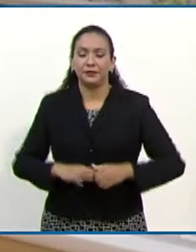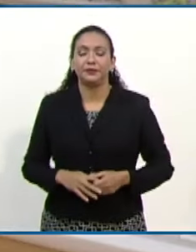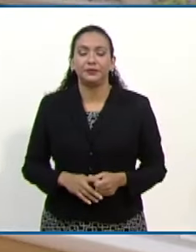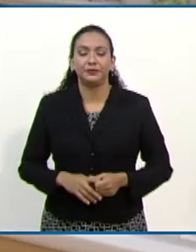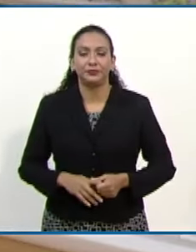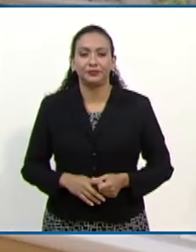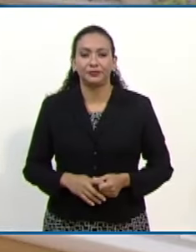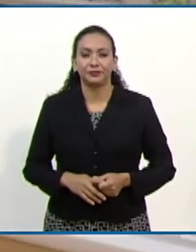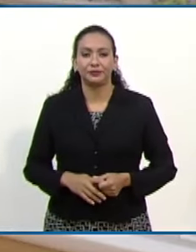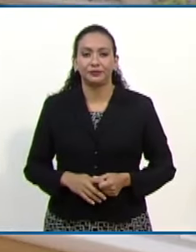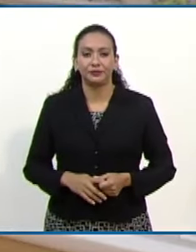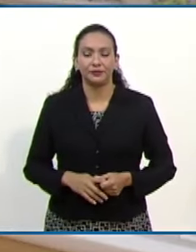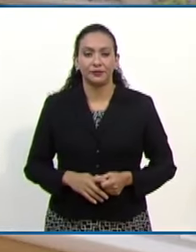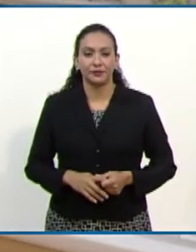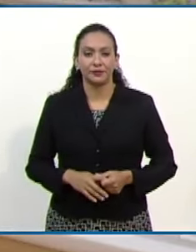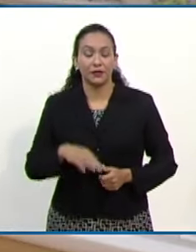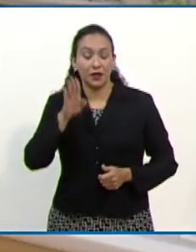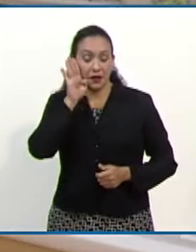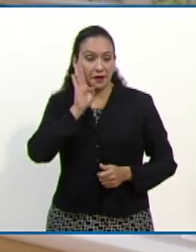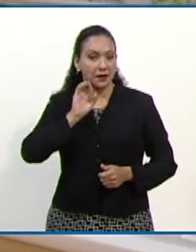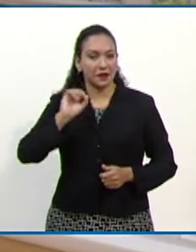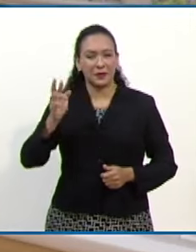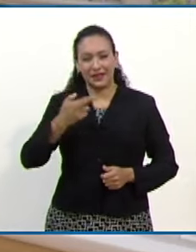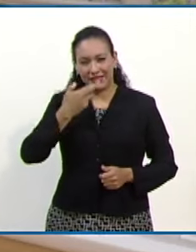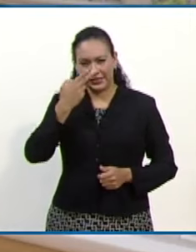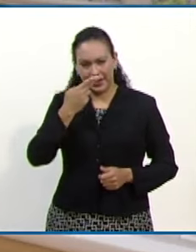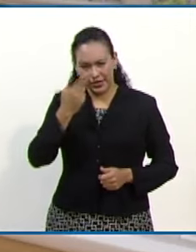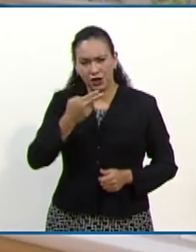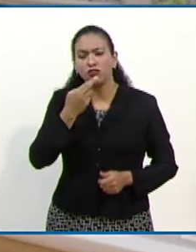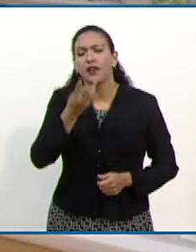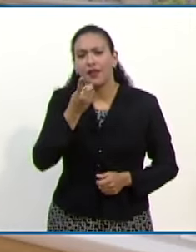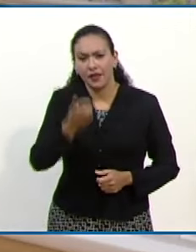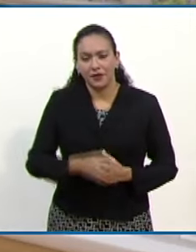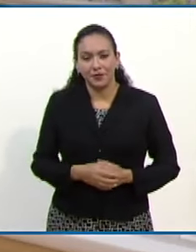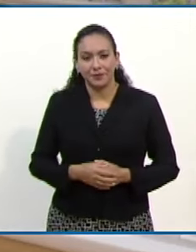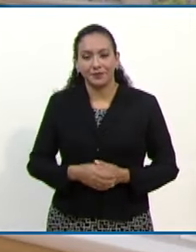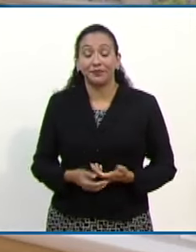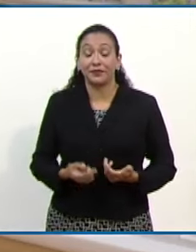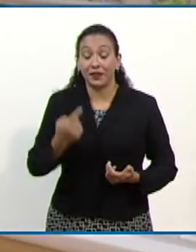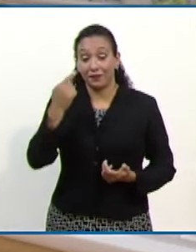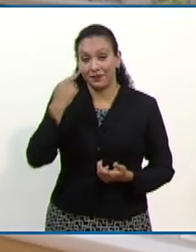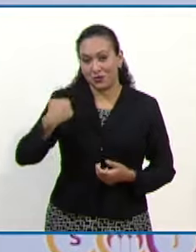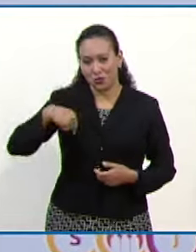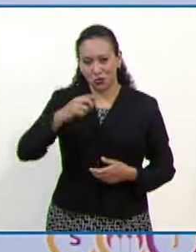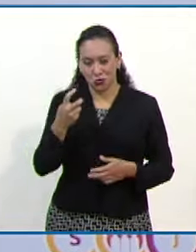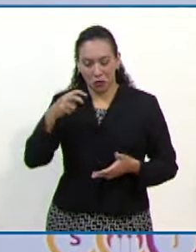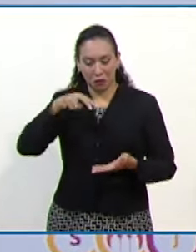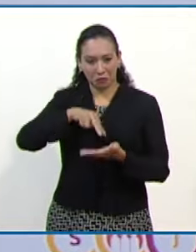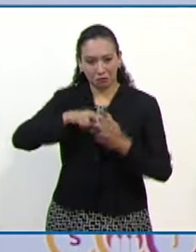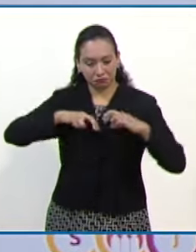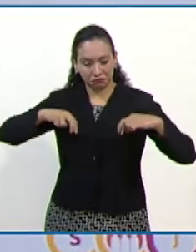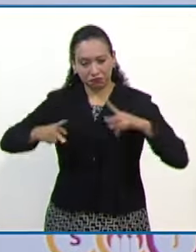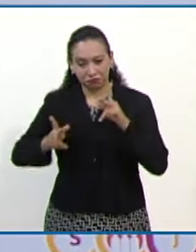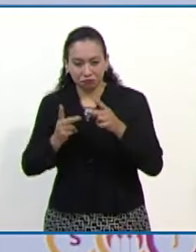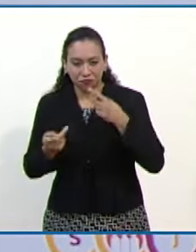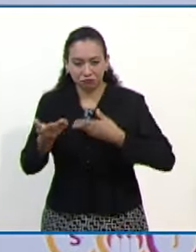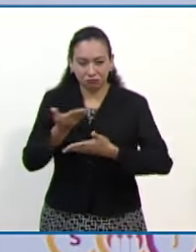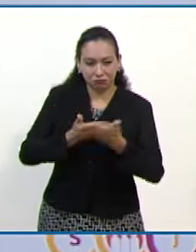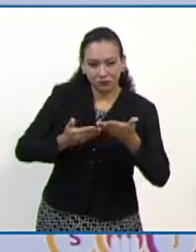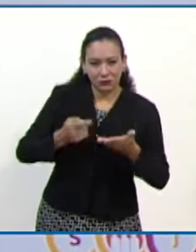La ministra Ana Margarita Ríos Farjat manifestó que es motivo de alegría el poder reflexionar y dialogar sobre el futuro